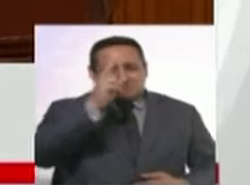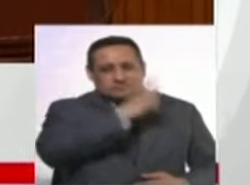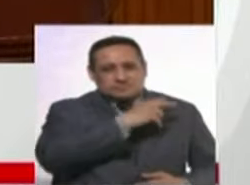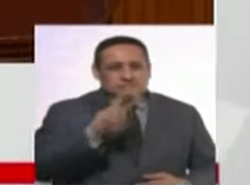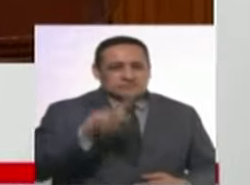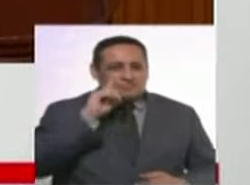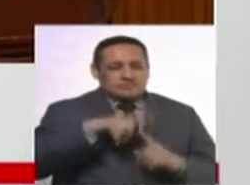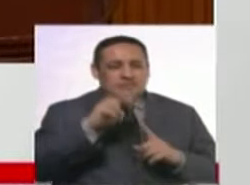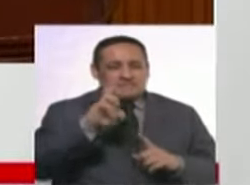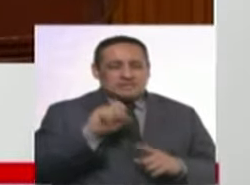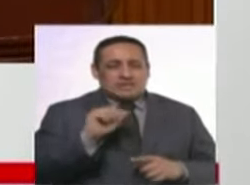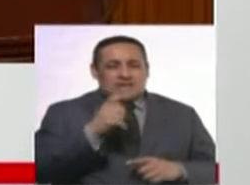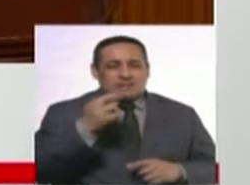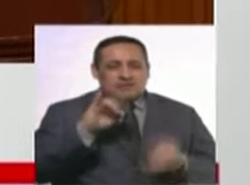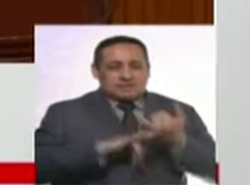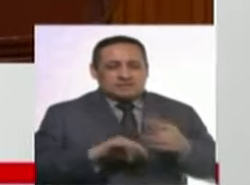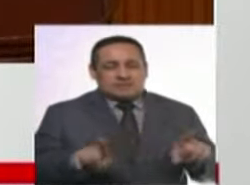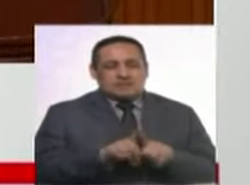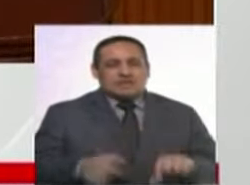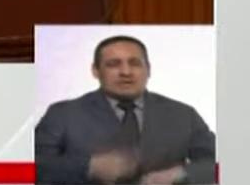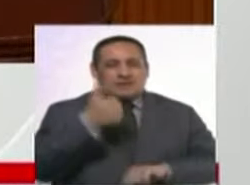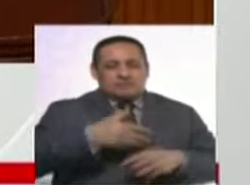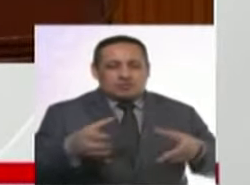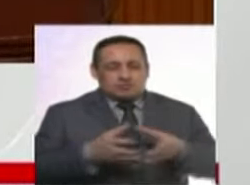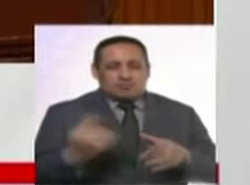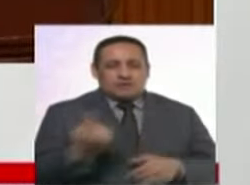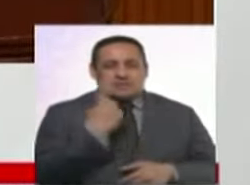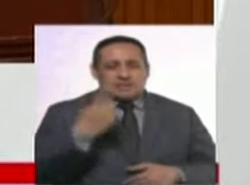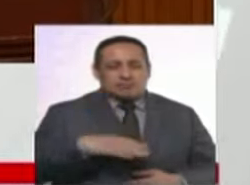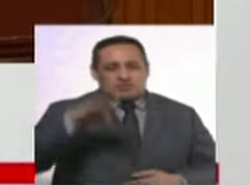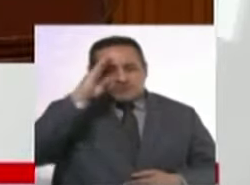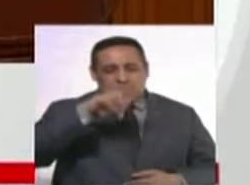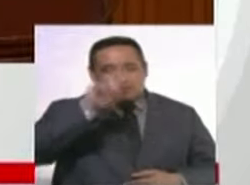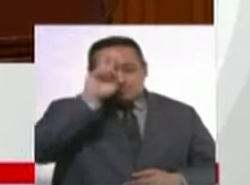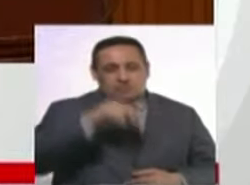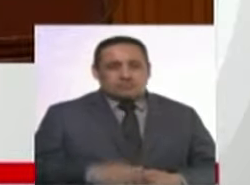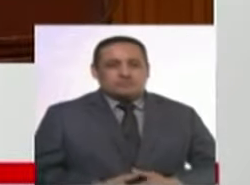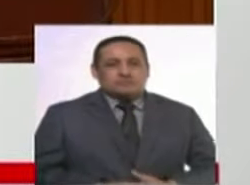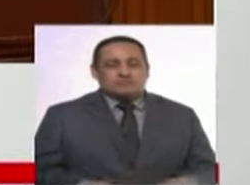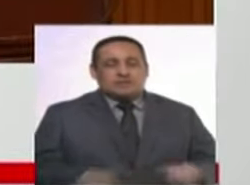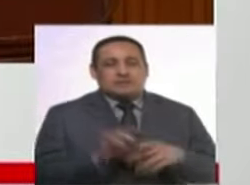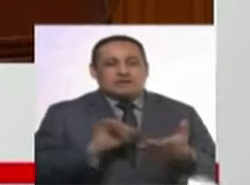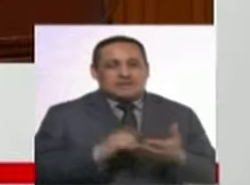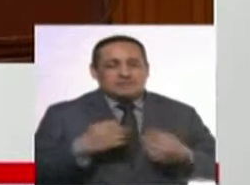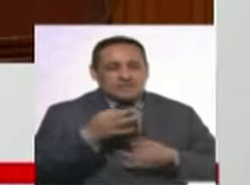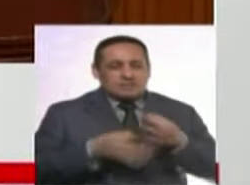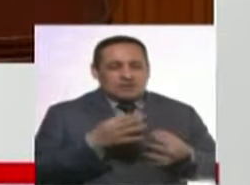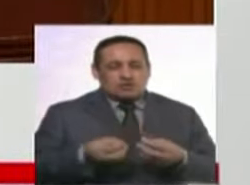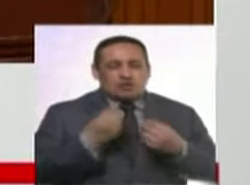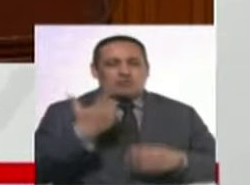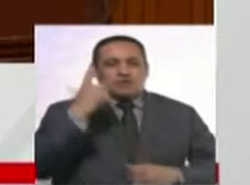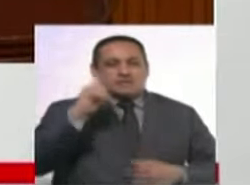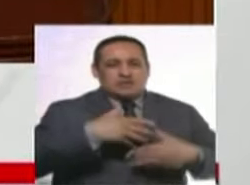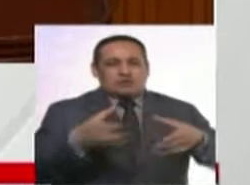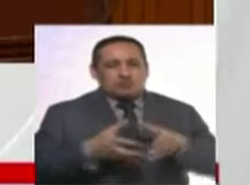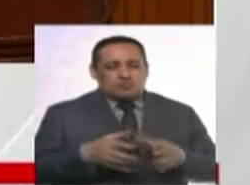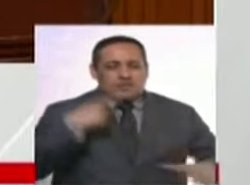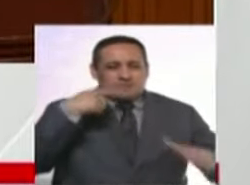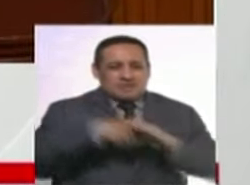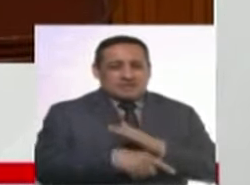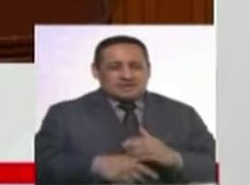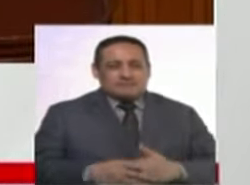Vicente Marcelo Álvarez Moreno jefe del Estado Mayor general de la Policía Nacional del Perú sindicado como el líder del denominado